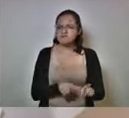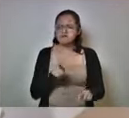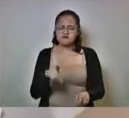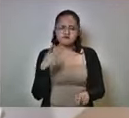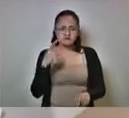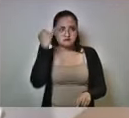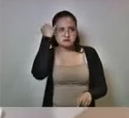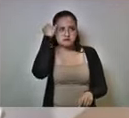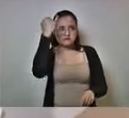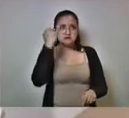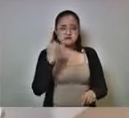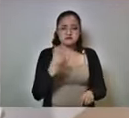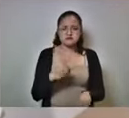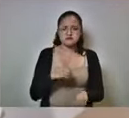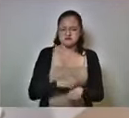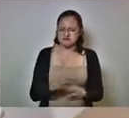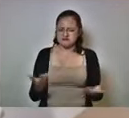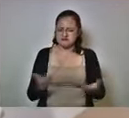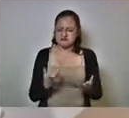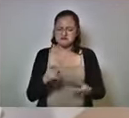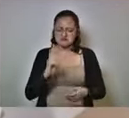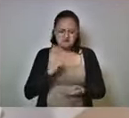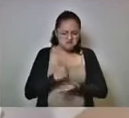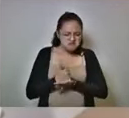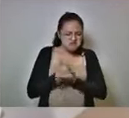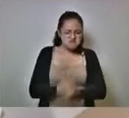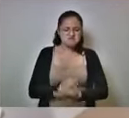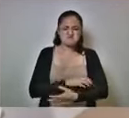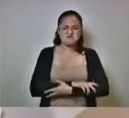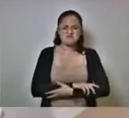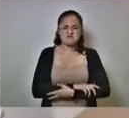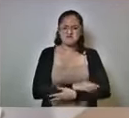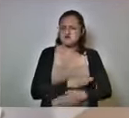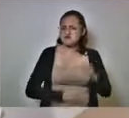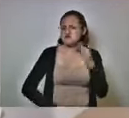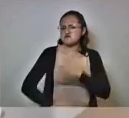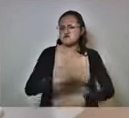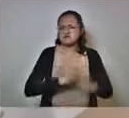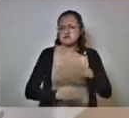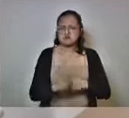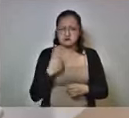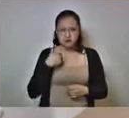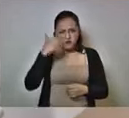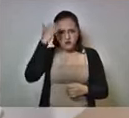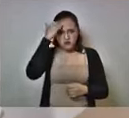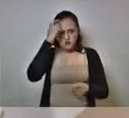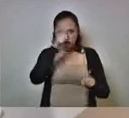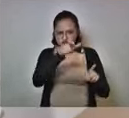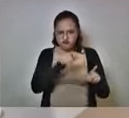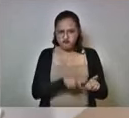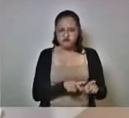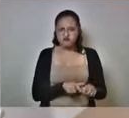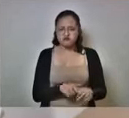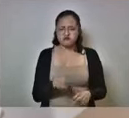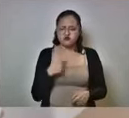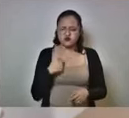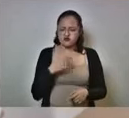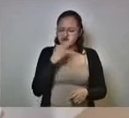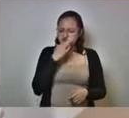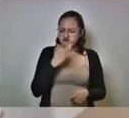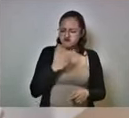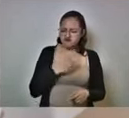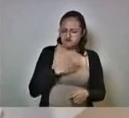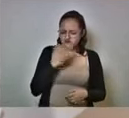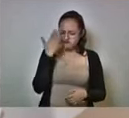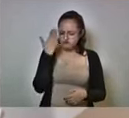iniciativa toma acciones de solidaridad. Lo conozco, estoy informado.